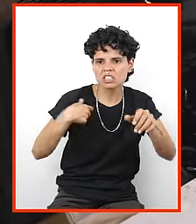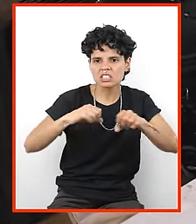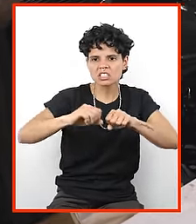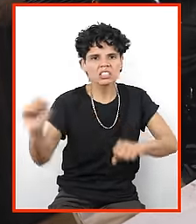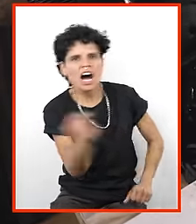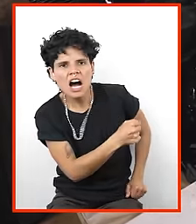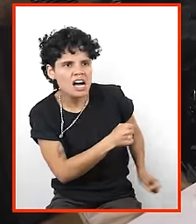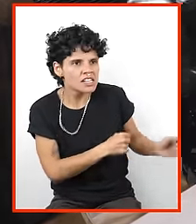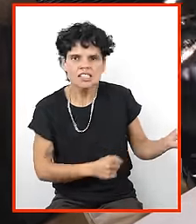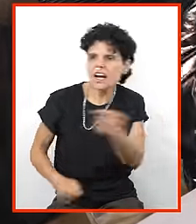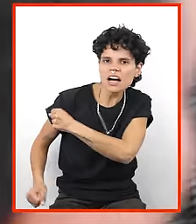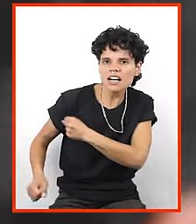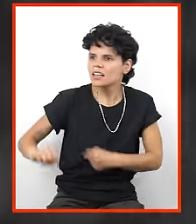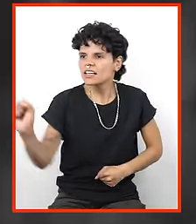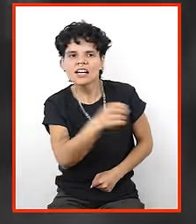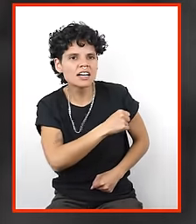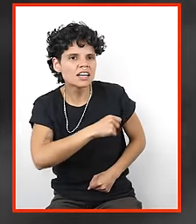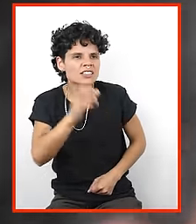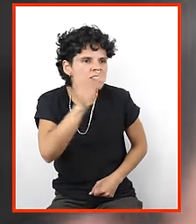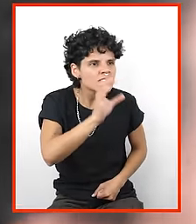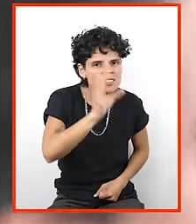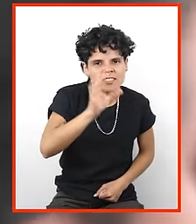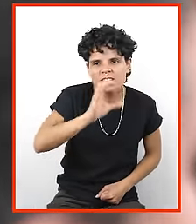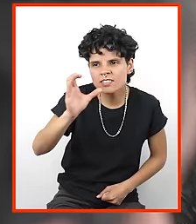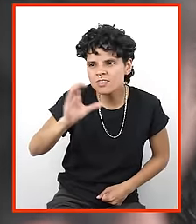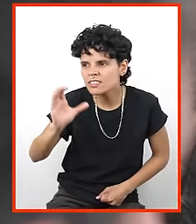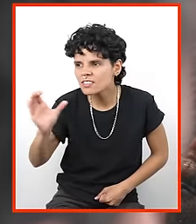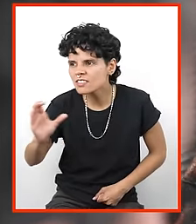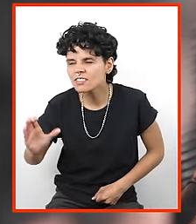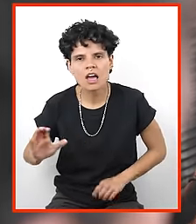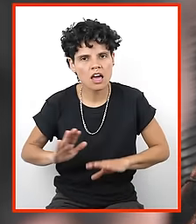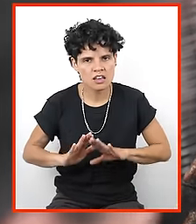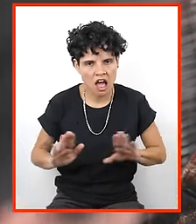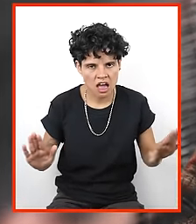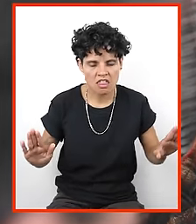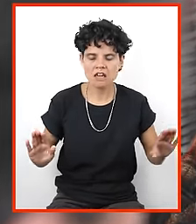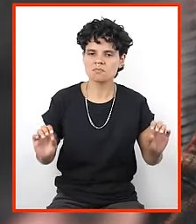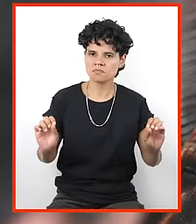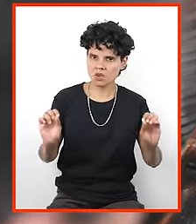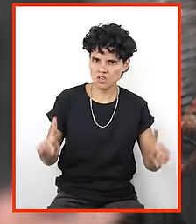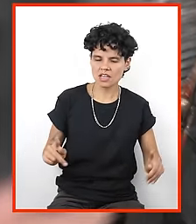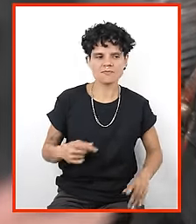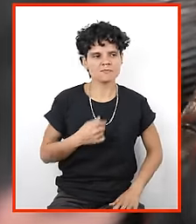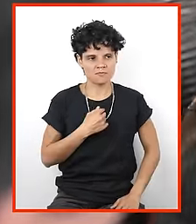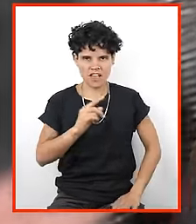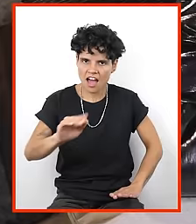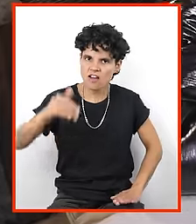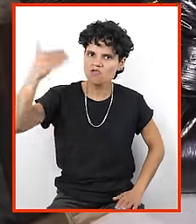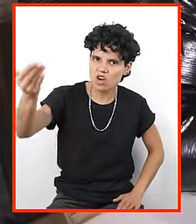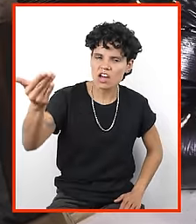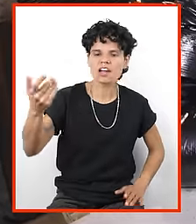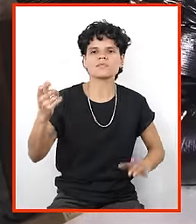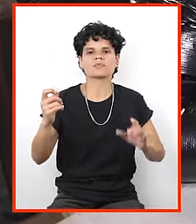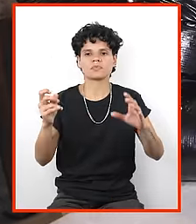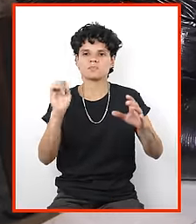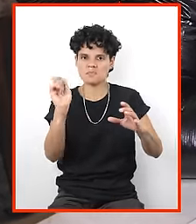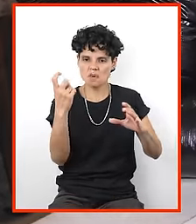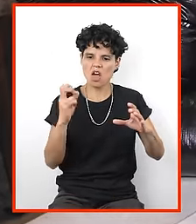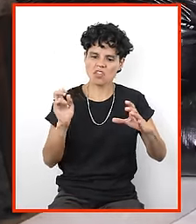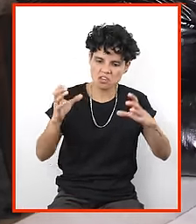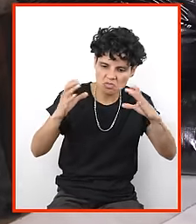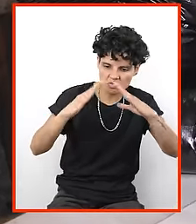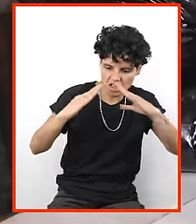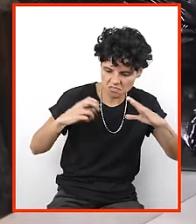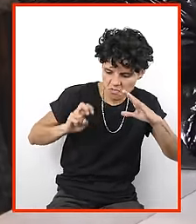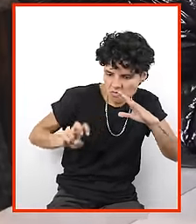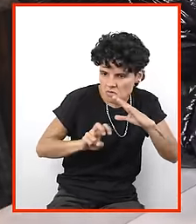abrí para que no haya nadie. Revisé toda la casa, no haya nadie. Dije, ya, está afuera este weón. Y salí afuera de la casa. ¿Quién anda